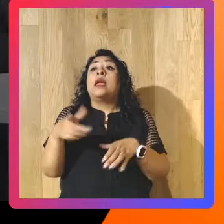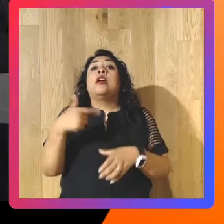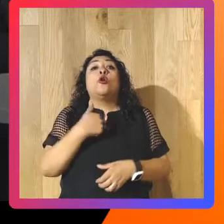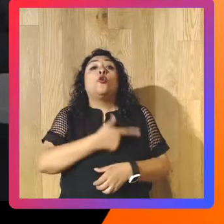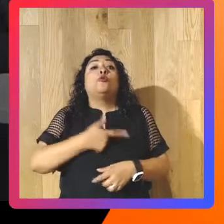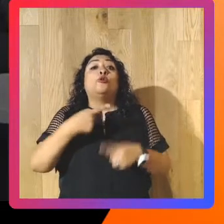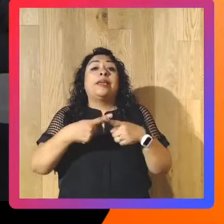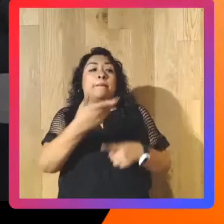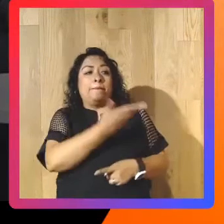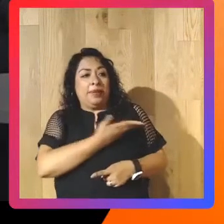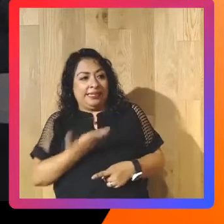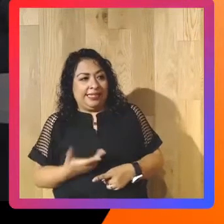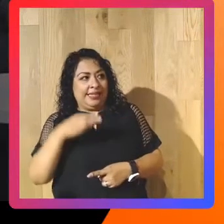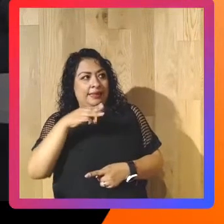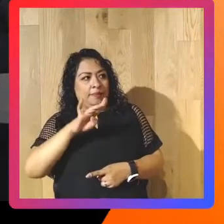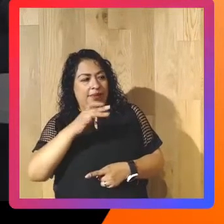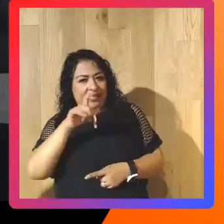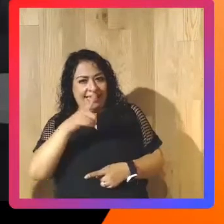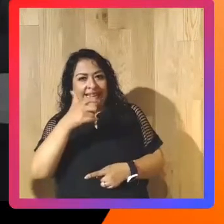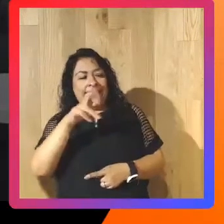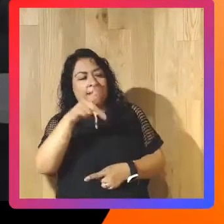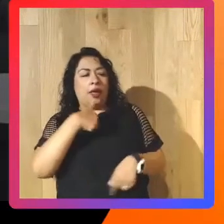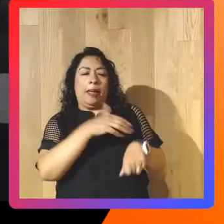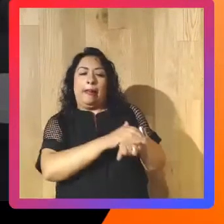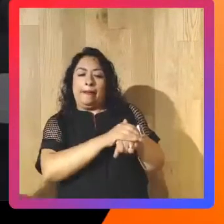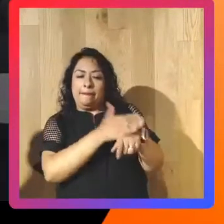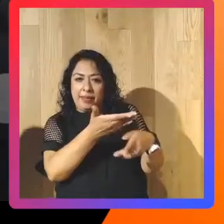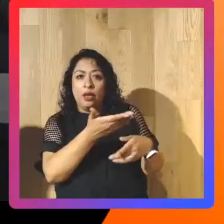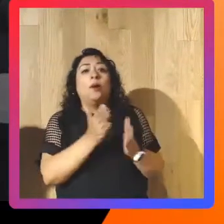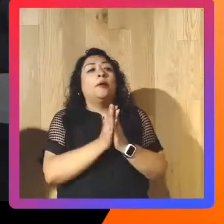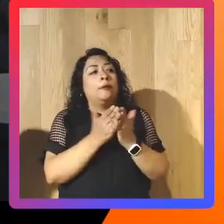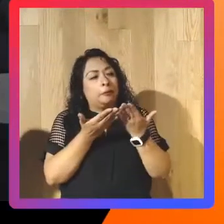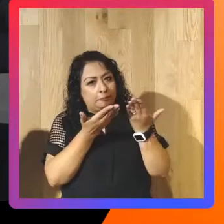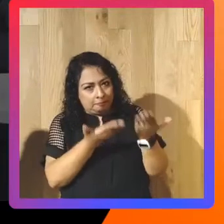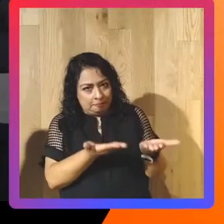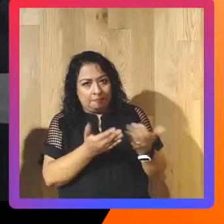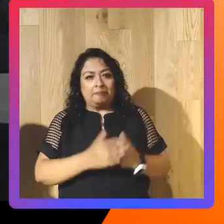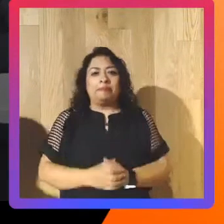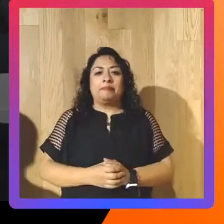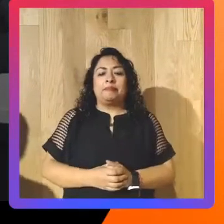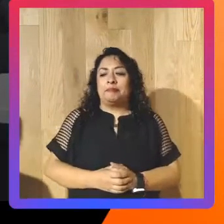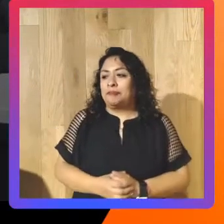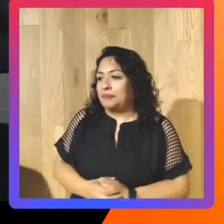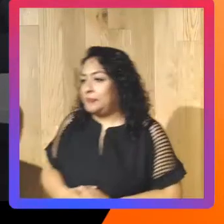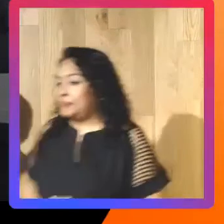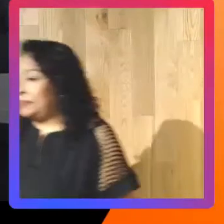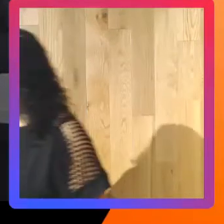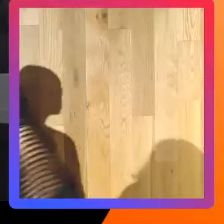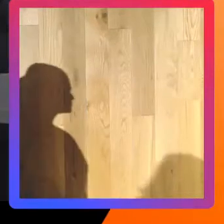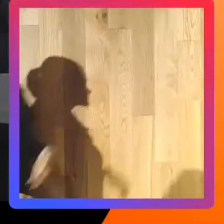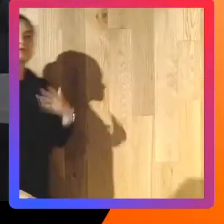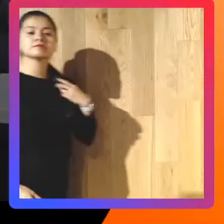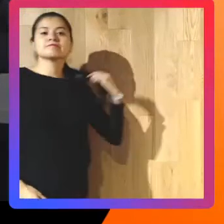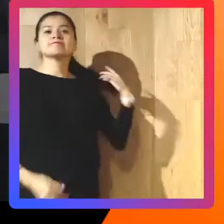de tener al presidente Miguel Gallardo, que también, querido amigo. Por favor, adelante, Miguel. Muchas gracias. Muy buenos